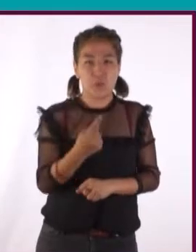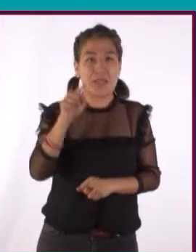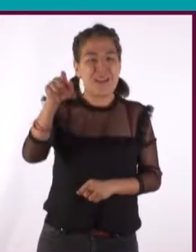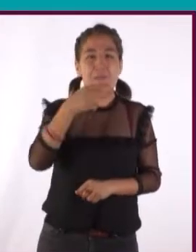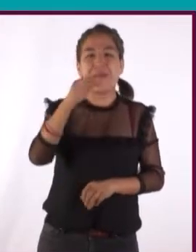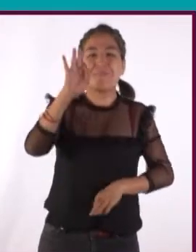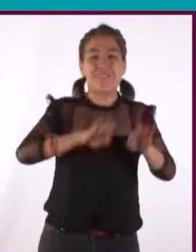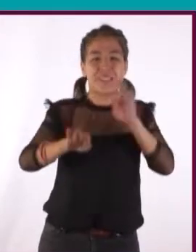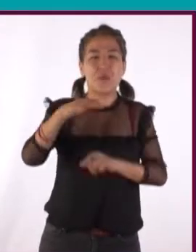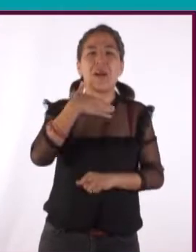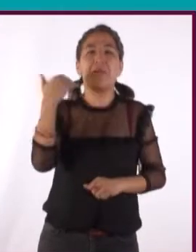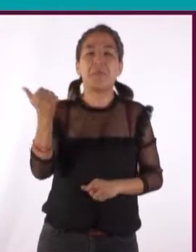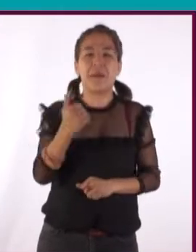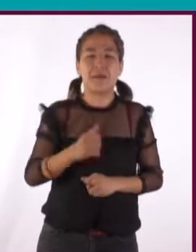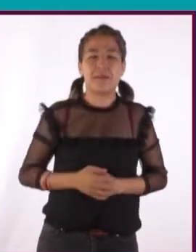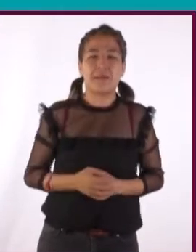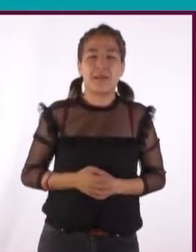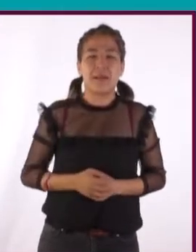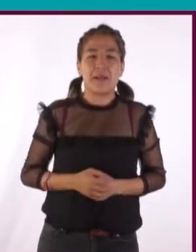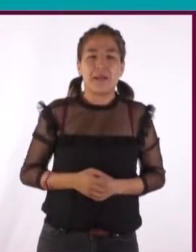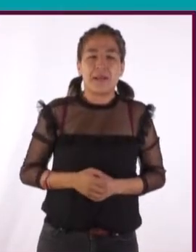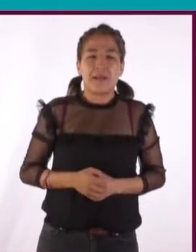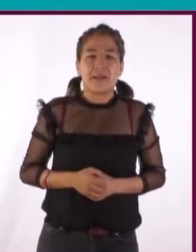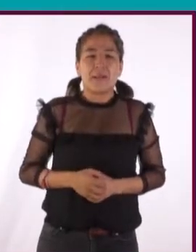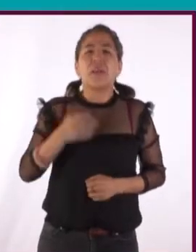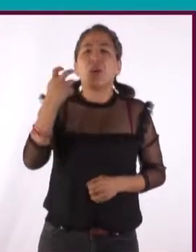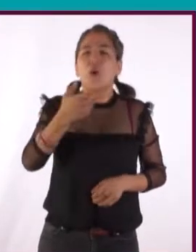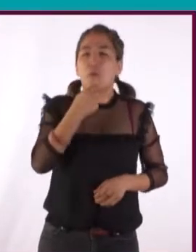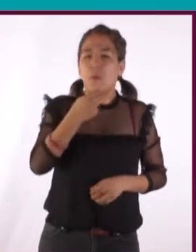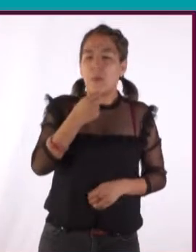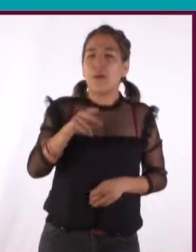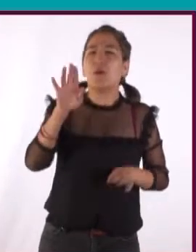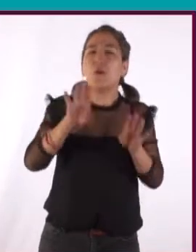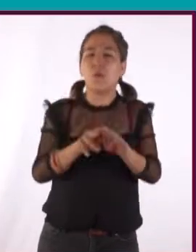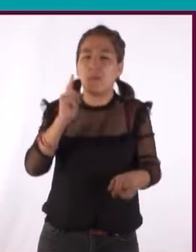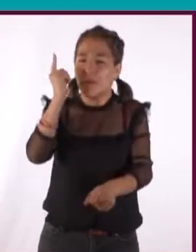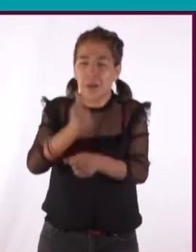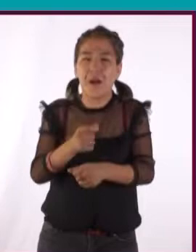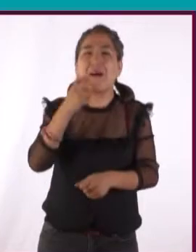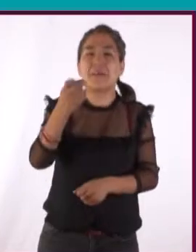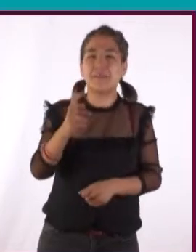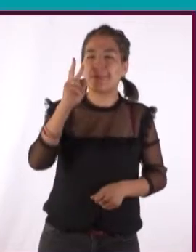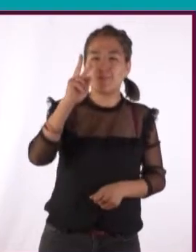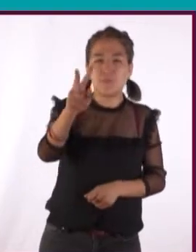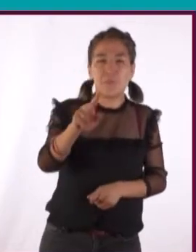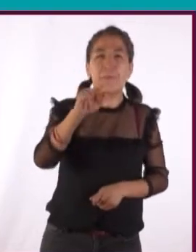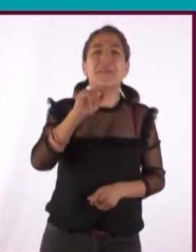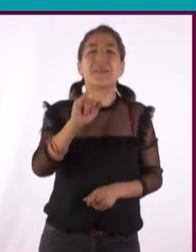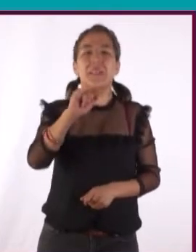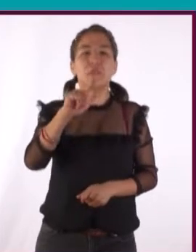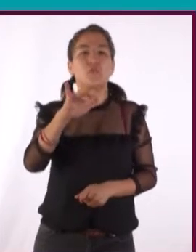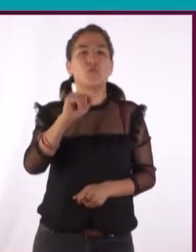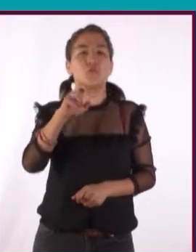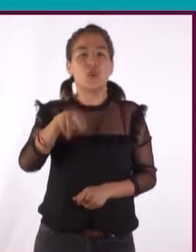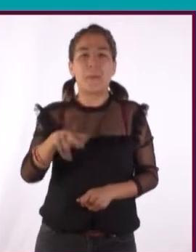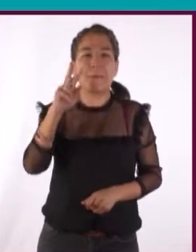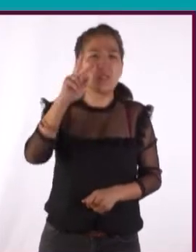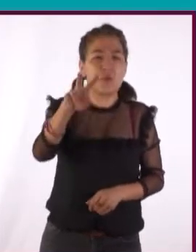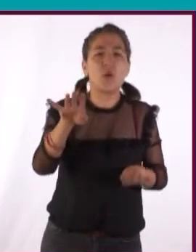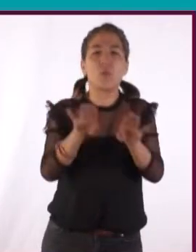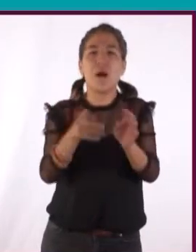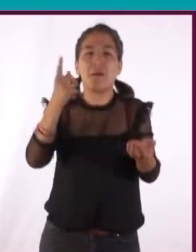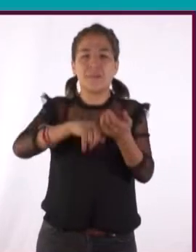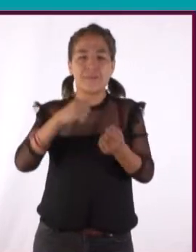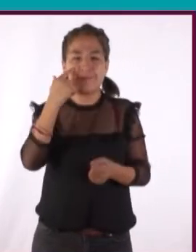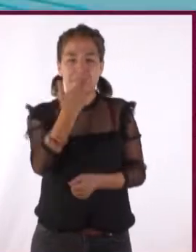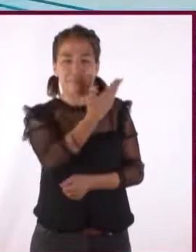1861, el físico alemán Ewald Hering creó una imagen que proporciona una ilusión visual. Esta imagen, compuesta